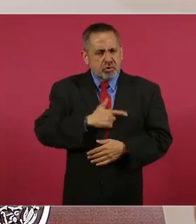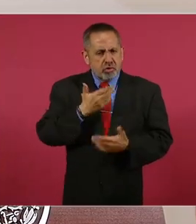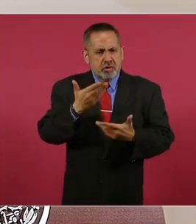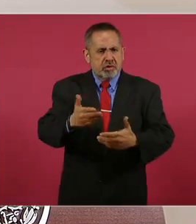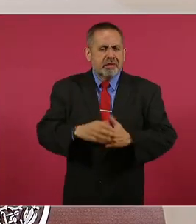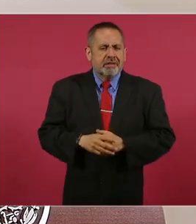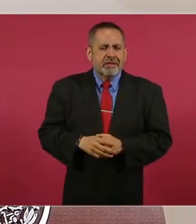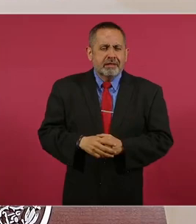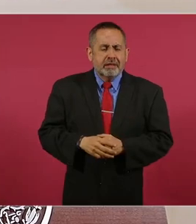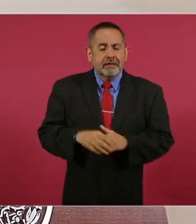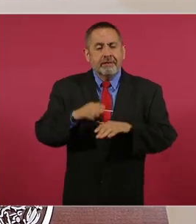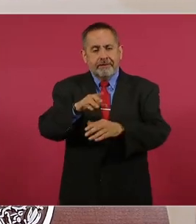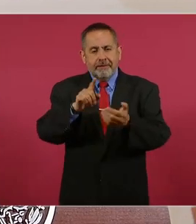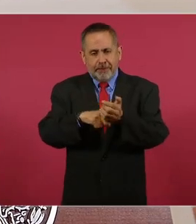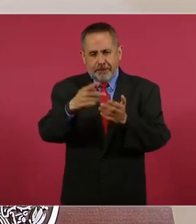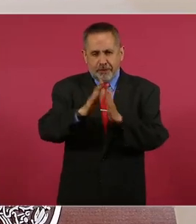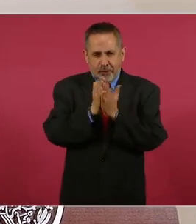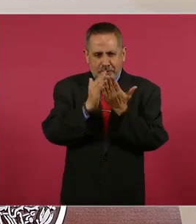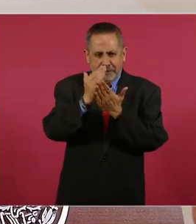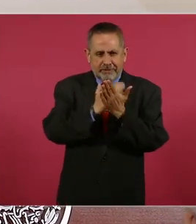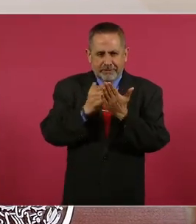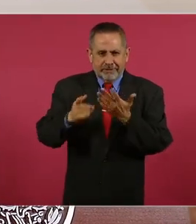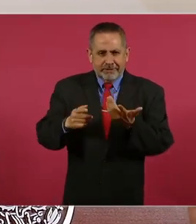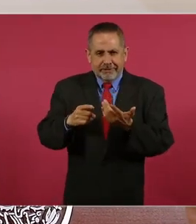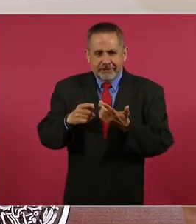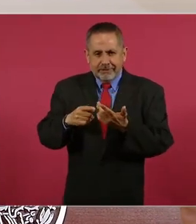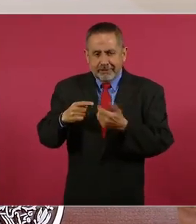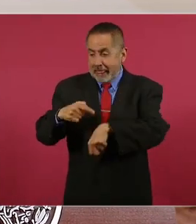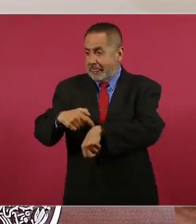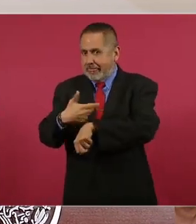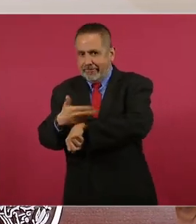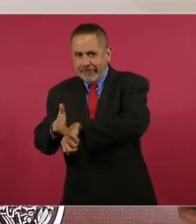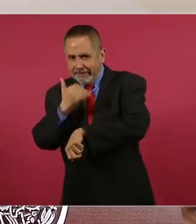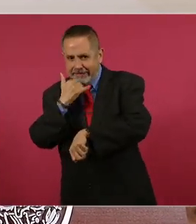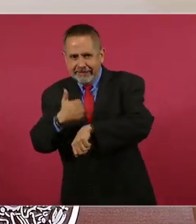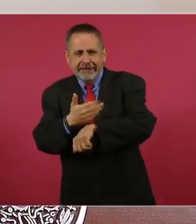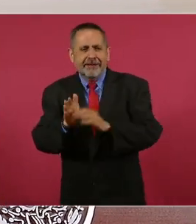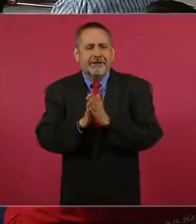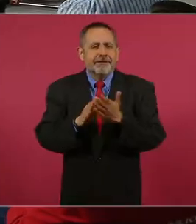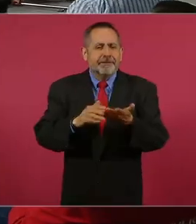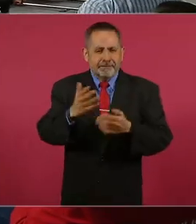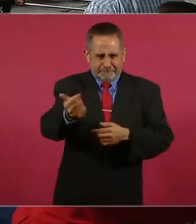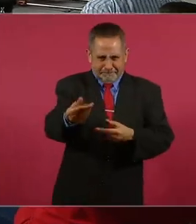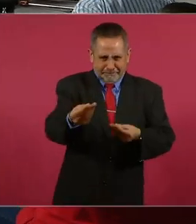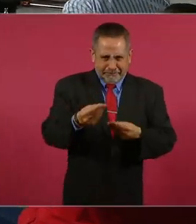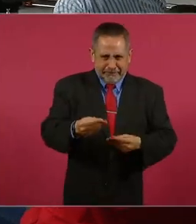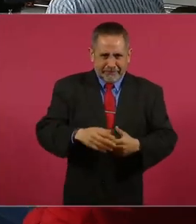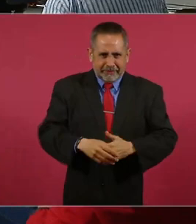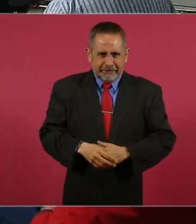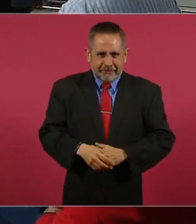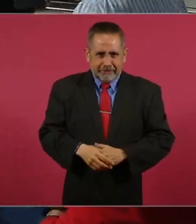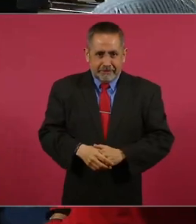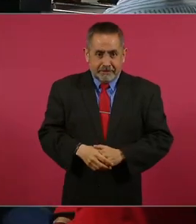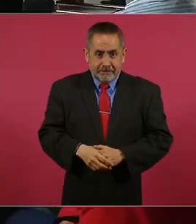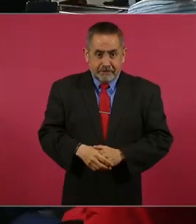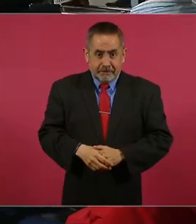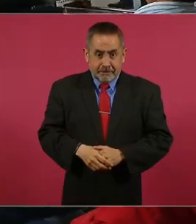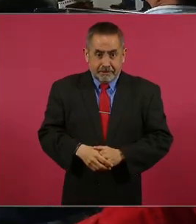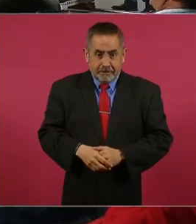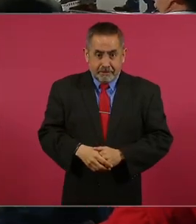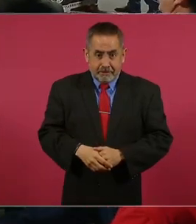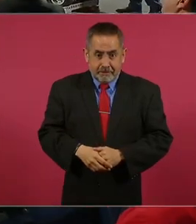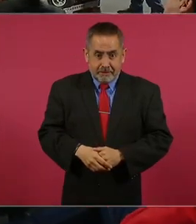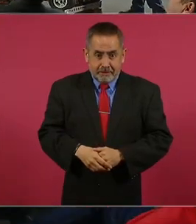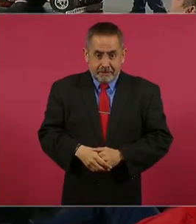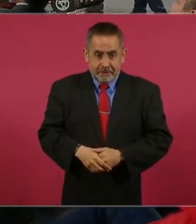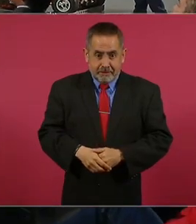Y acerca ya de tu libro, ya se nos fue el tiempo. Pásamelo. Si lo, ¿me permite? Bien,